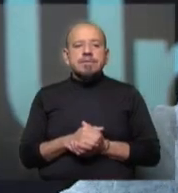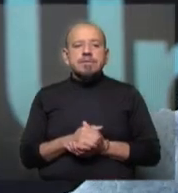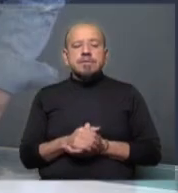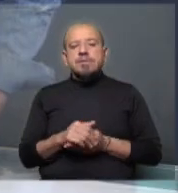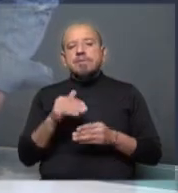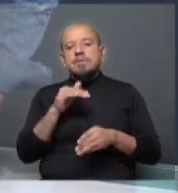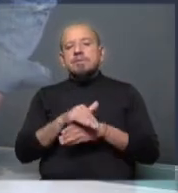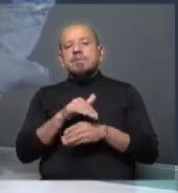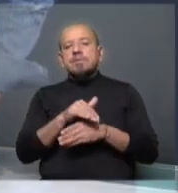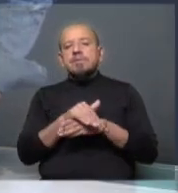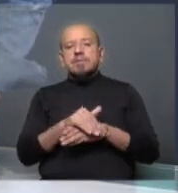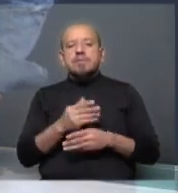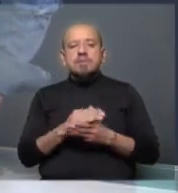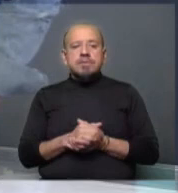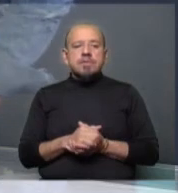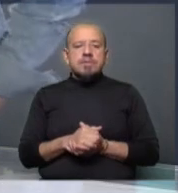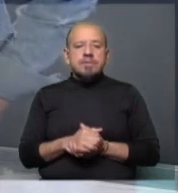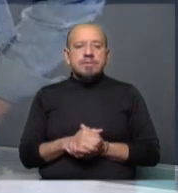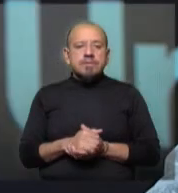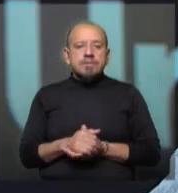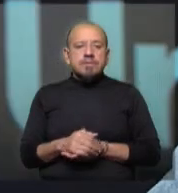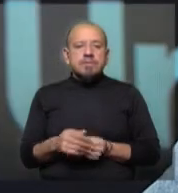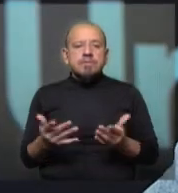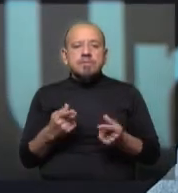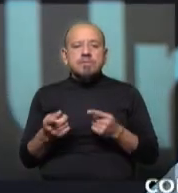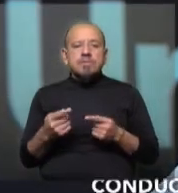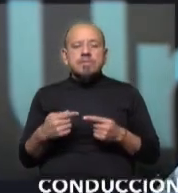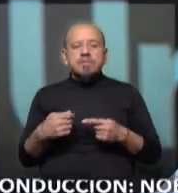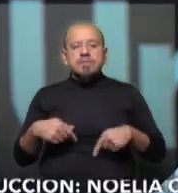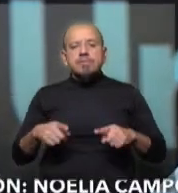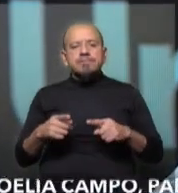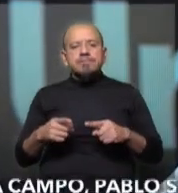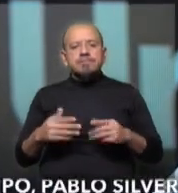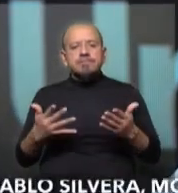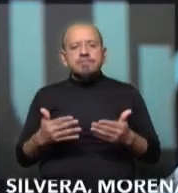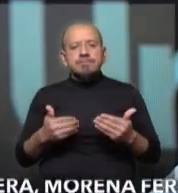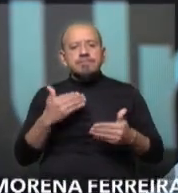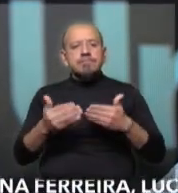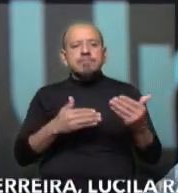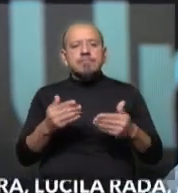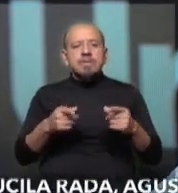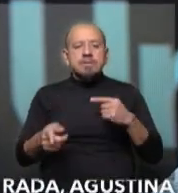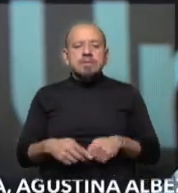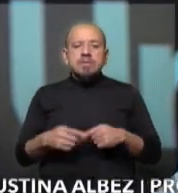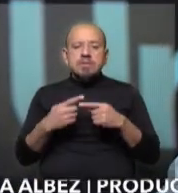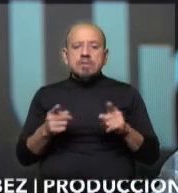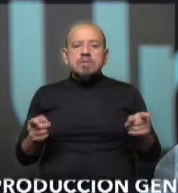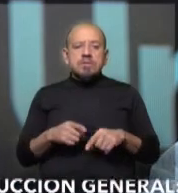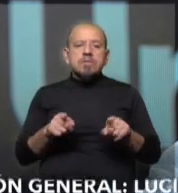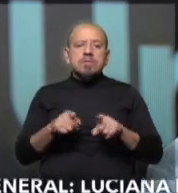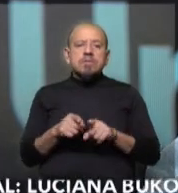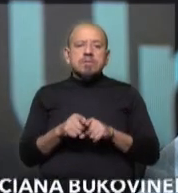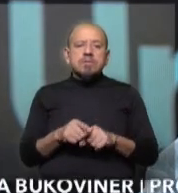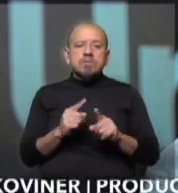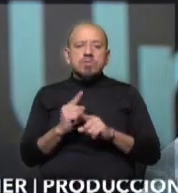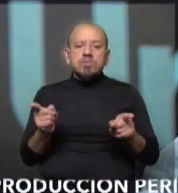felicitaciones por eso Sé que ahora Este vas a tener como una especie de de de impaz porque es otro contenido dentro de lo mismo No no